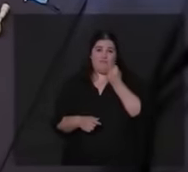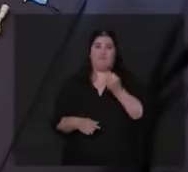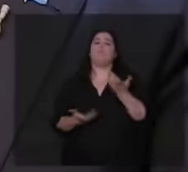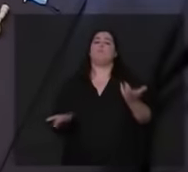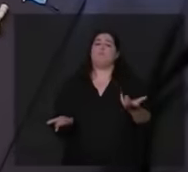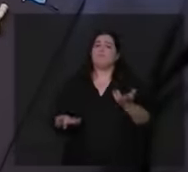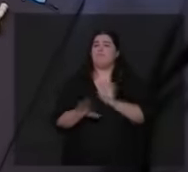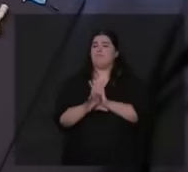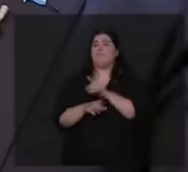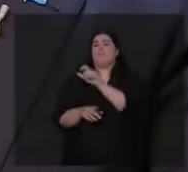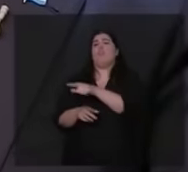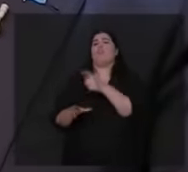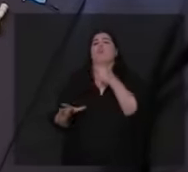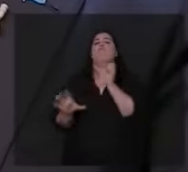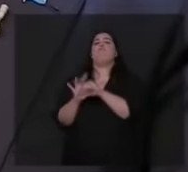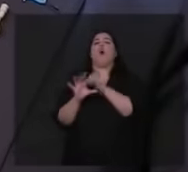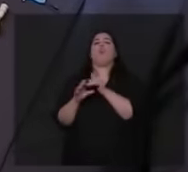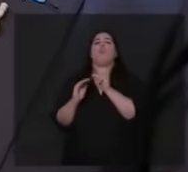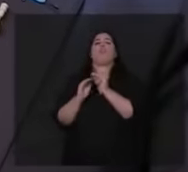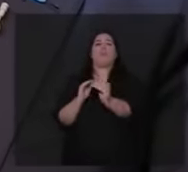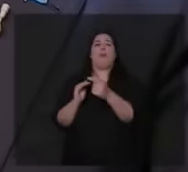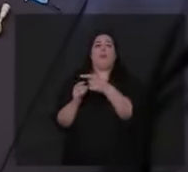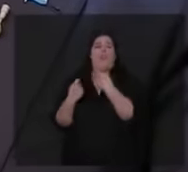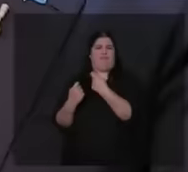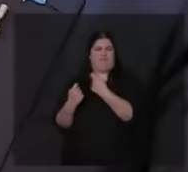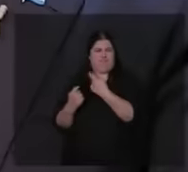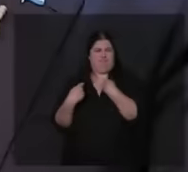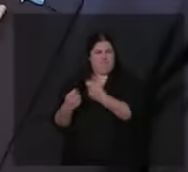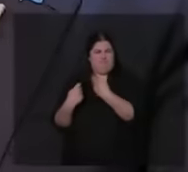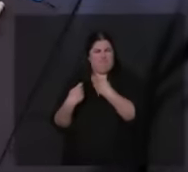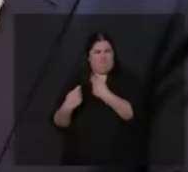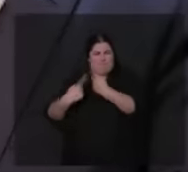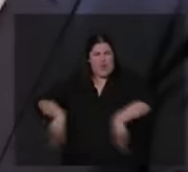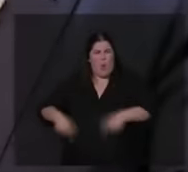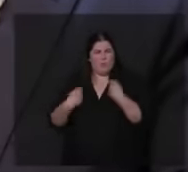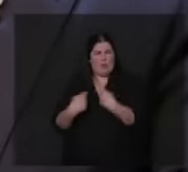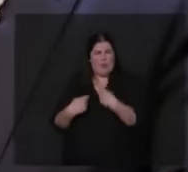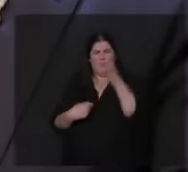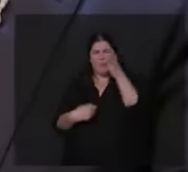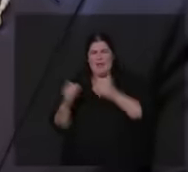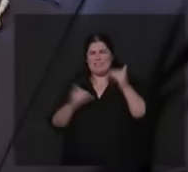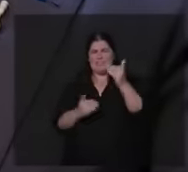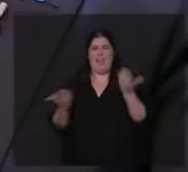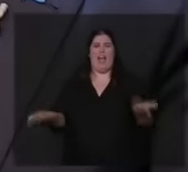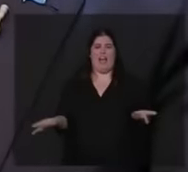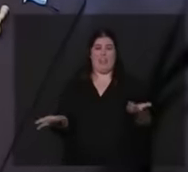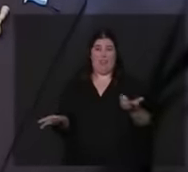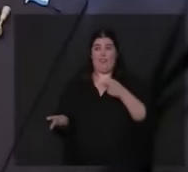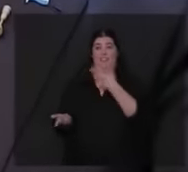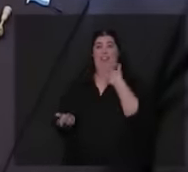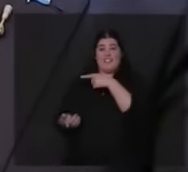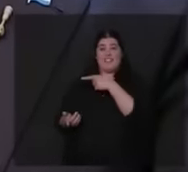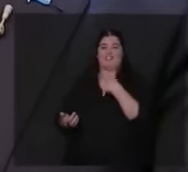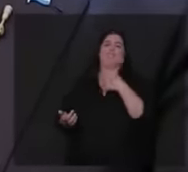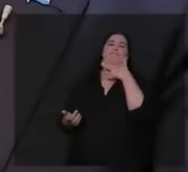Garantía de Sustentabilidad, invirtiendo en cualquier cosa y haciendo una dilapidación de recursos. Y eso en parte explica